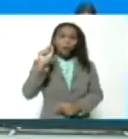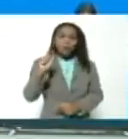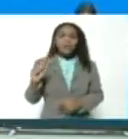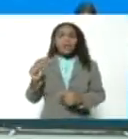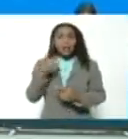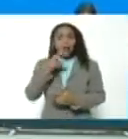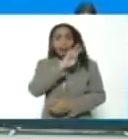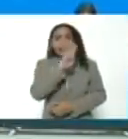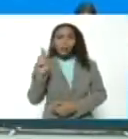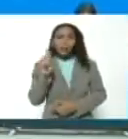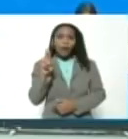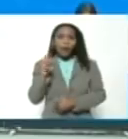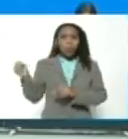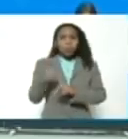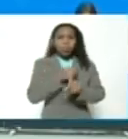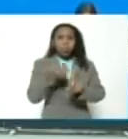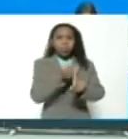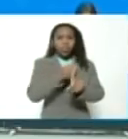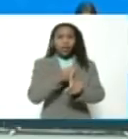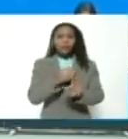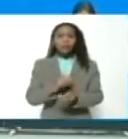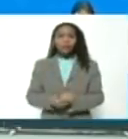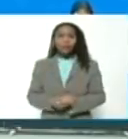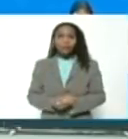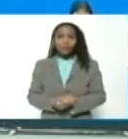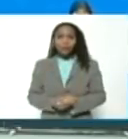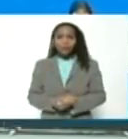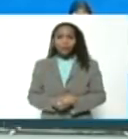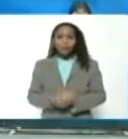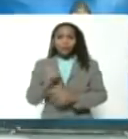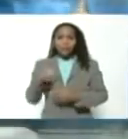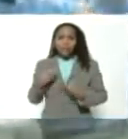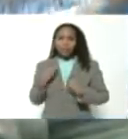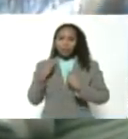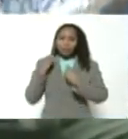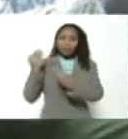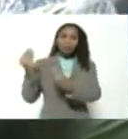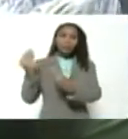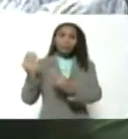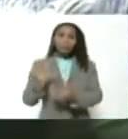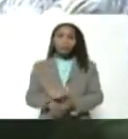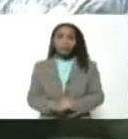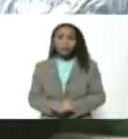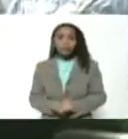la república oligárquica, burguesa, entreguista.